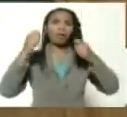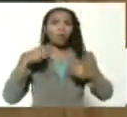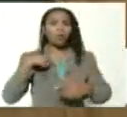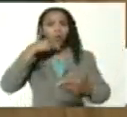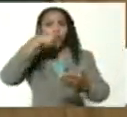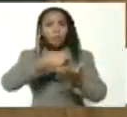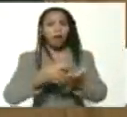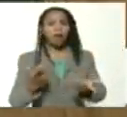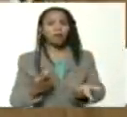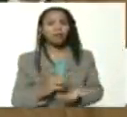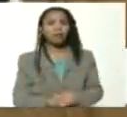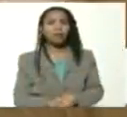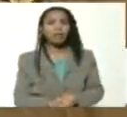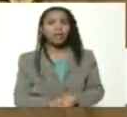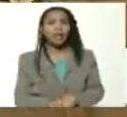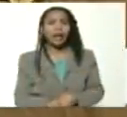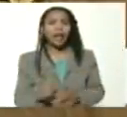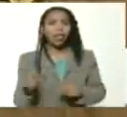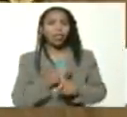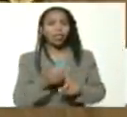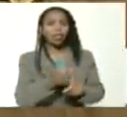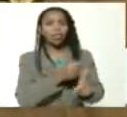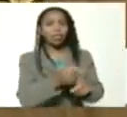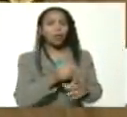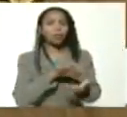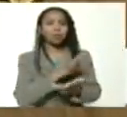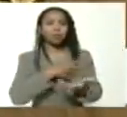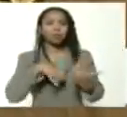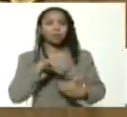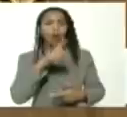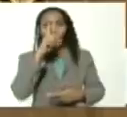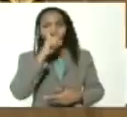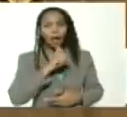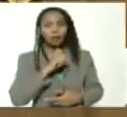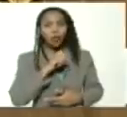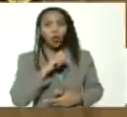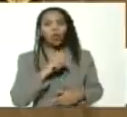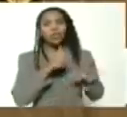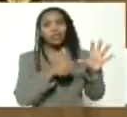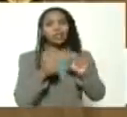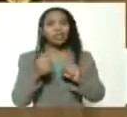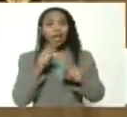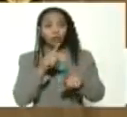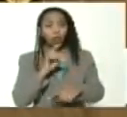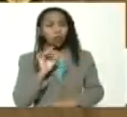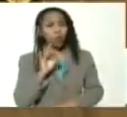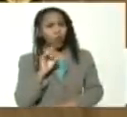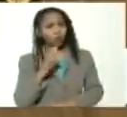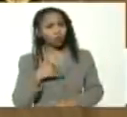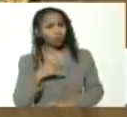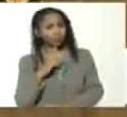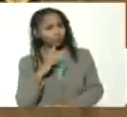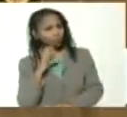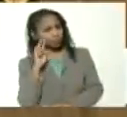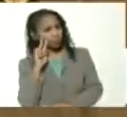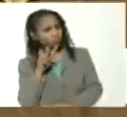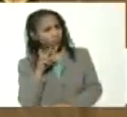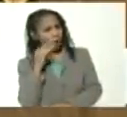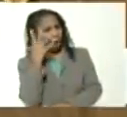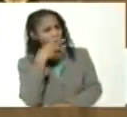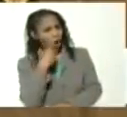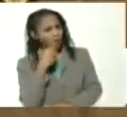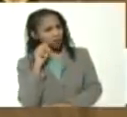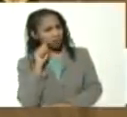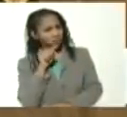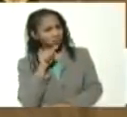por ejemplo, las masacres ocurridas en los años 60, les dolió mucho eso. A mí me extrañó porque eran personas jóvenes. Si